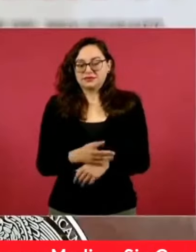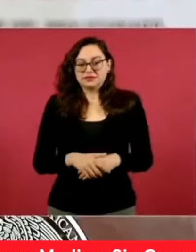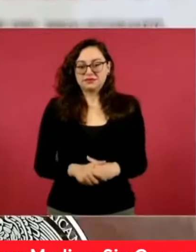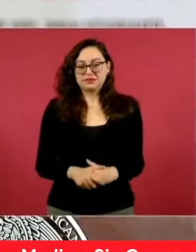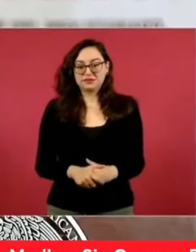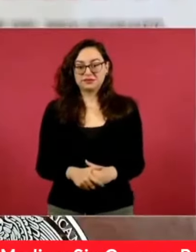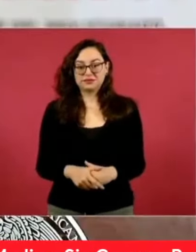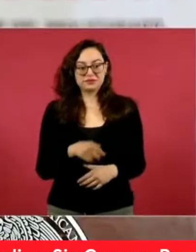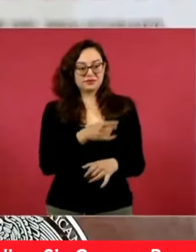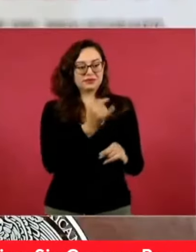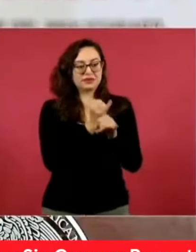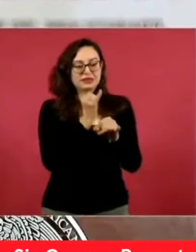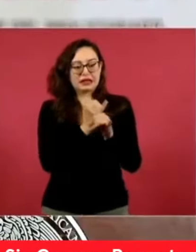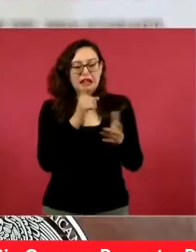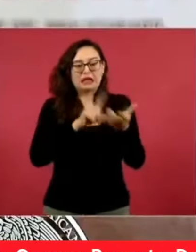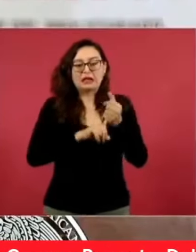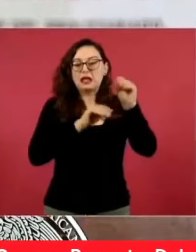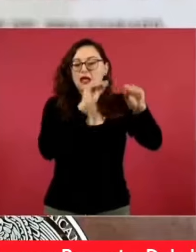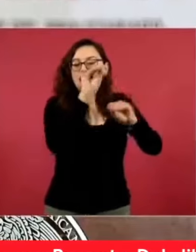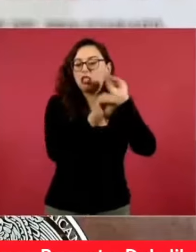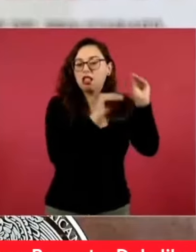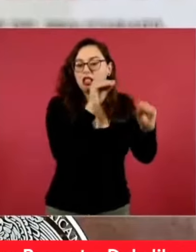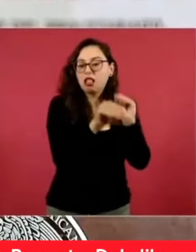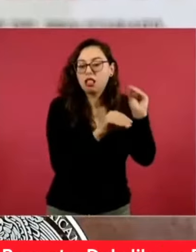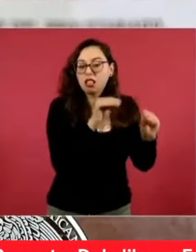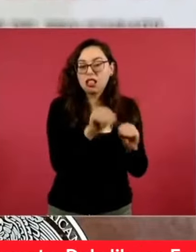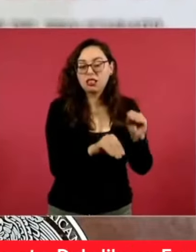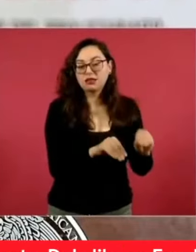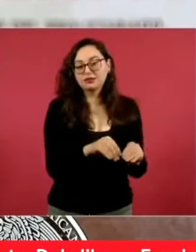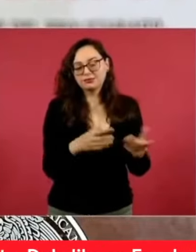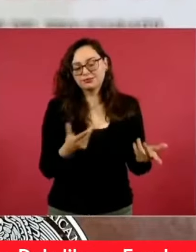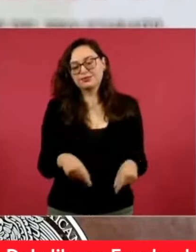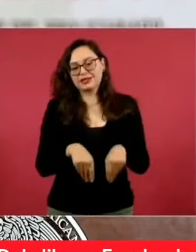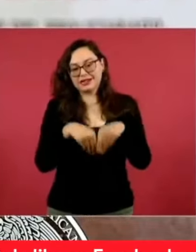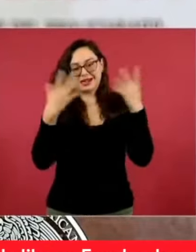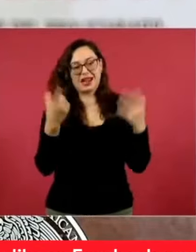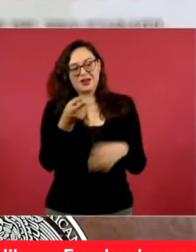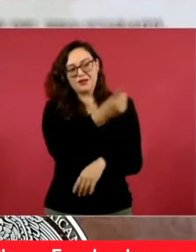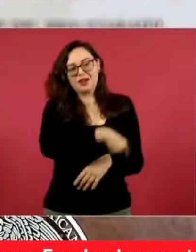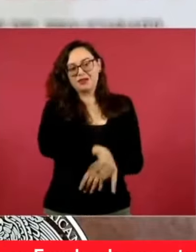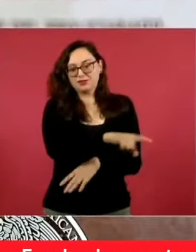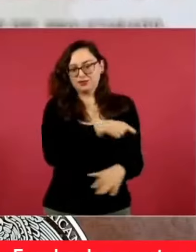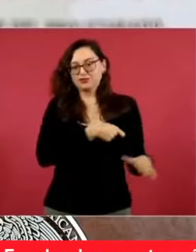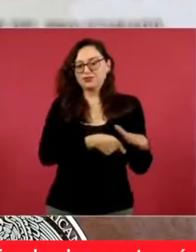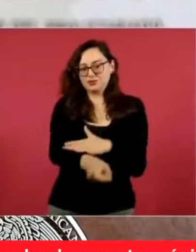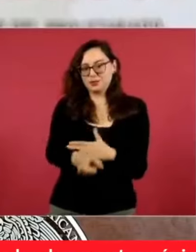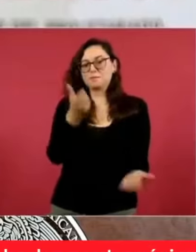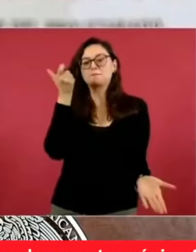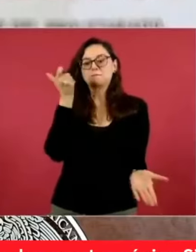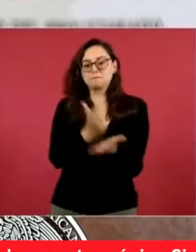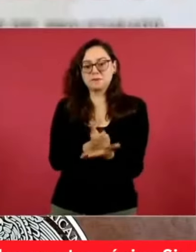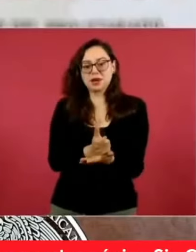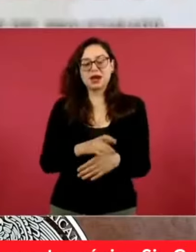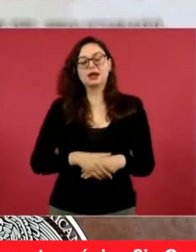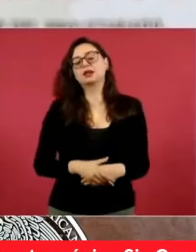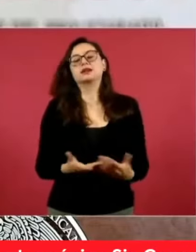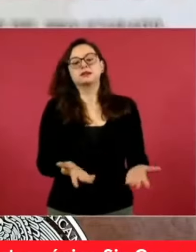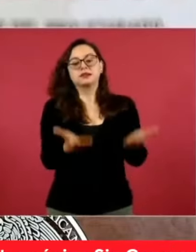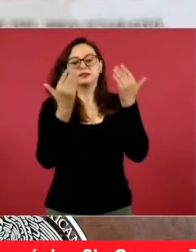sociales hacen este tipo de cosas, obviamente son pagados por la oposición. Vamos con la